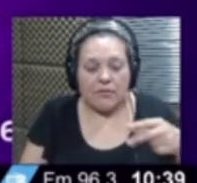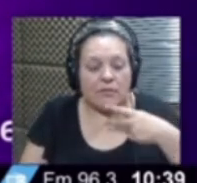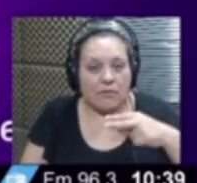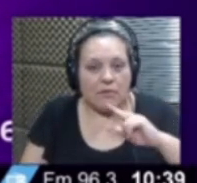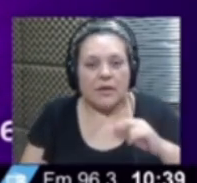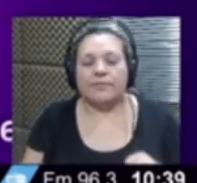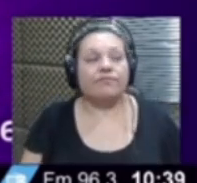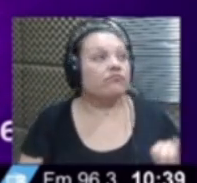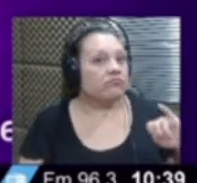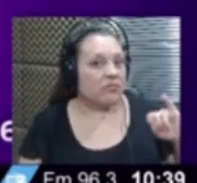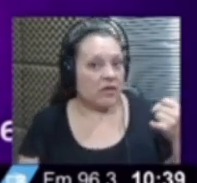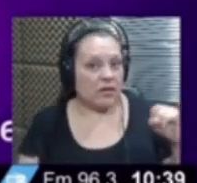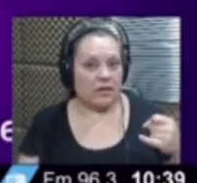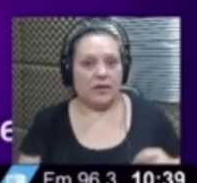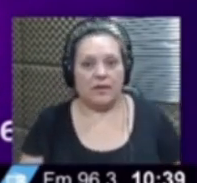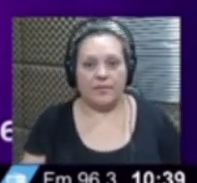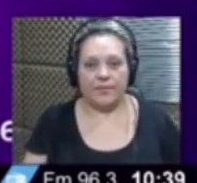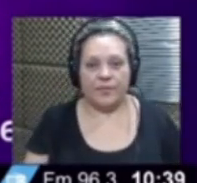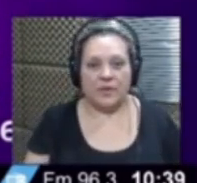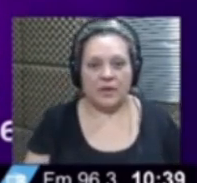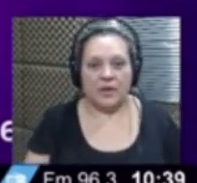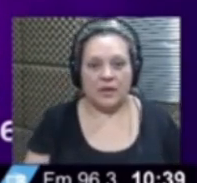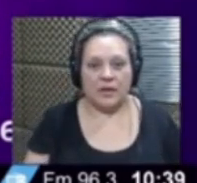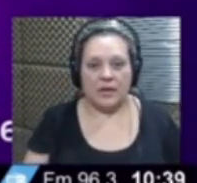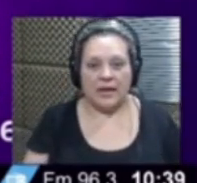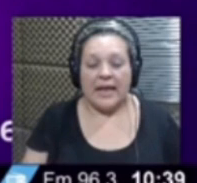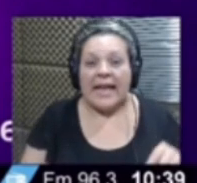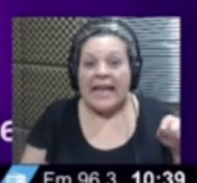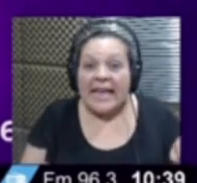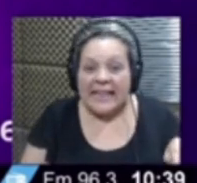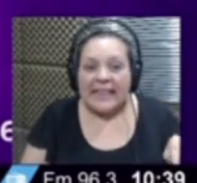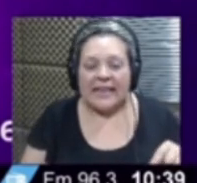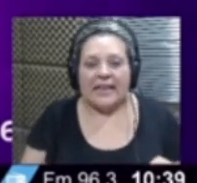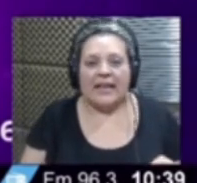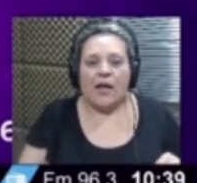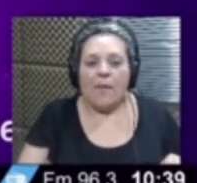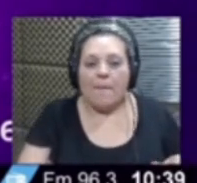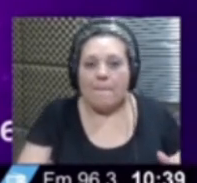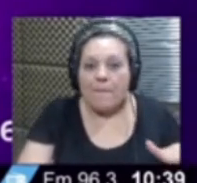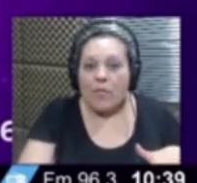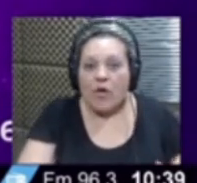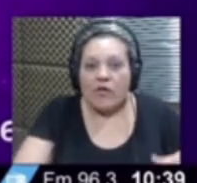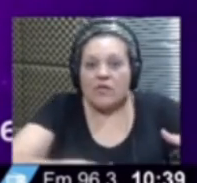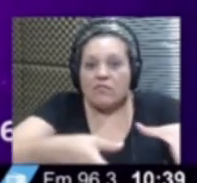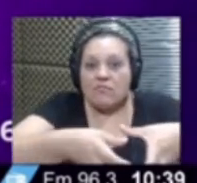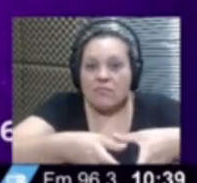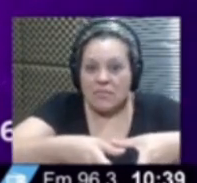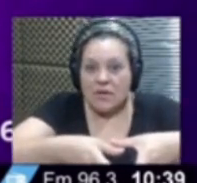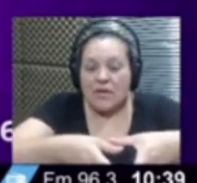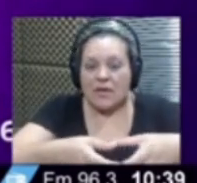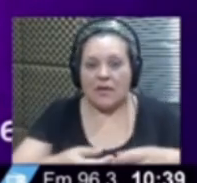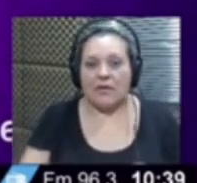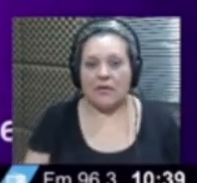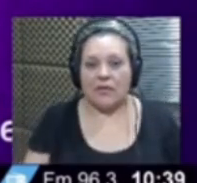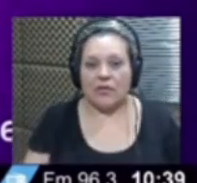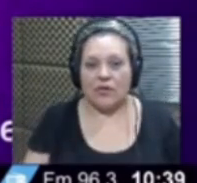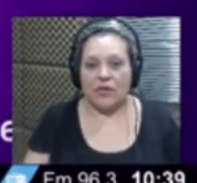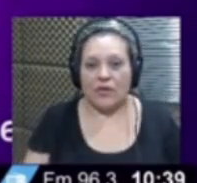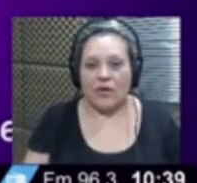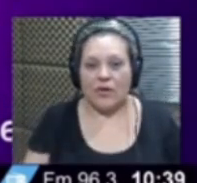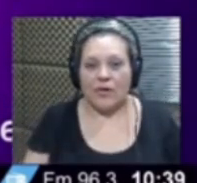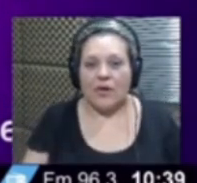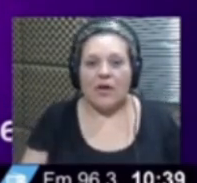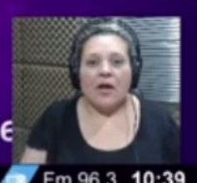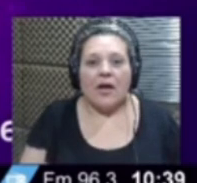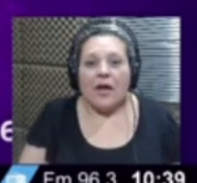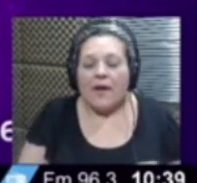en Latinoamérica pertenece a la Cuarta Internacional Panafricanista Garveyista Cimarrón Rastafari, que se